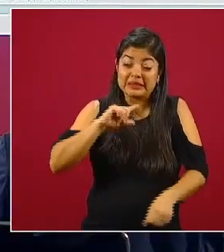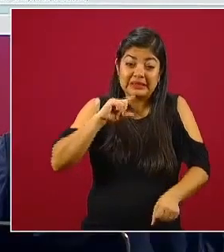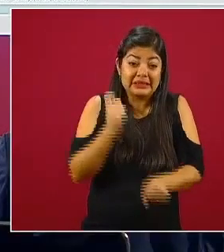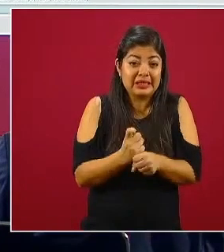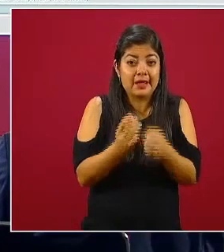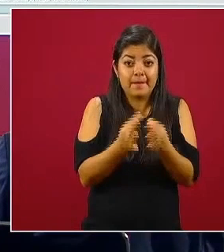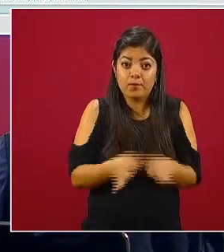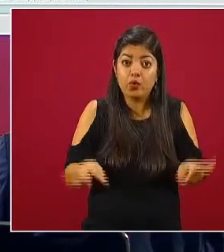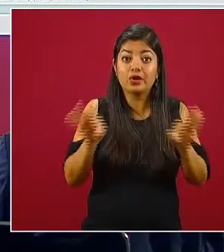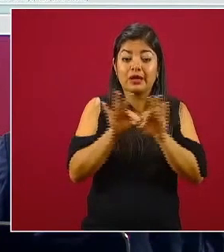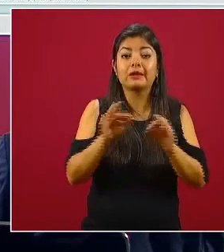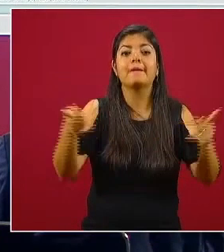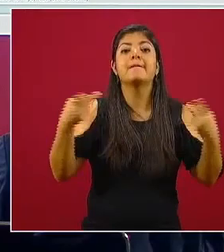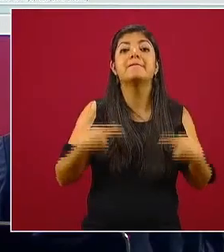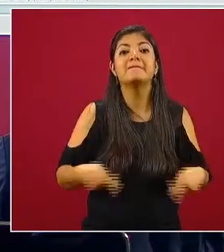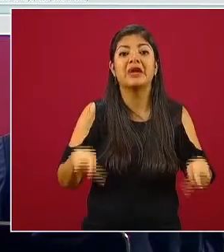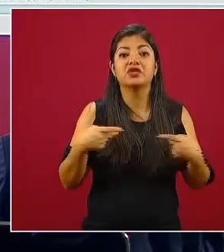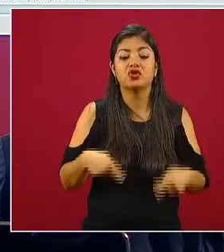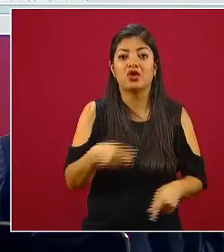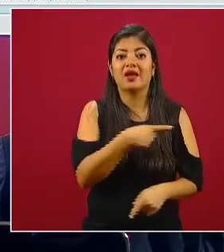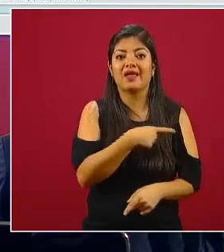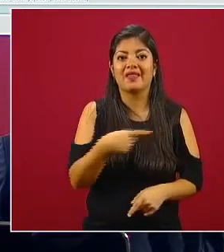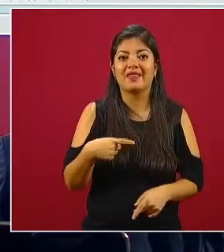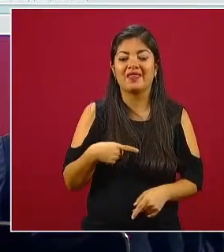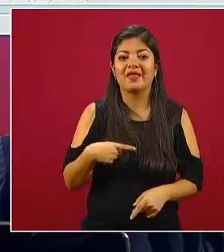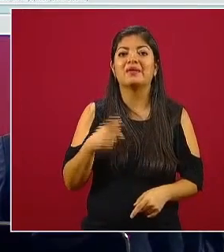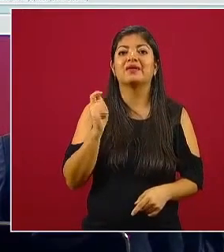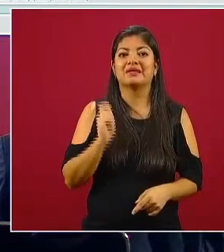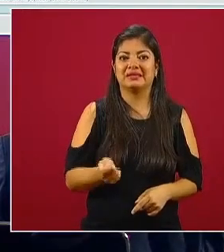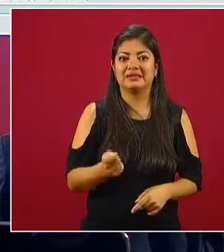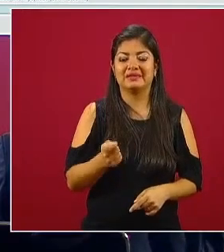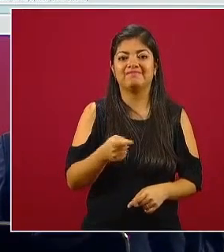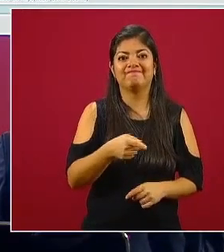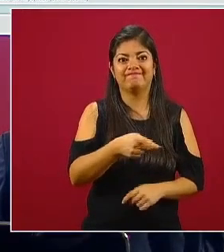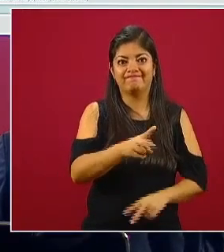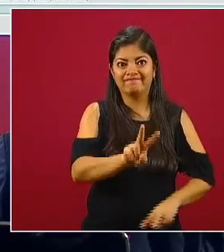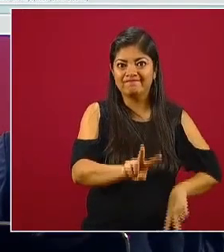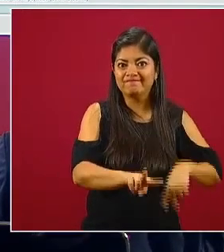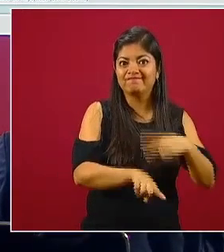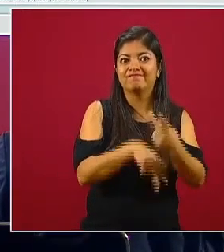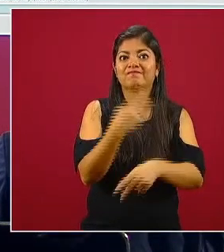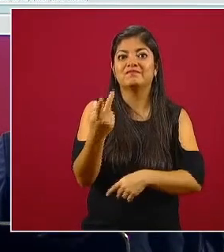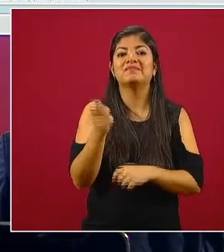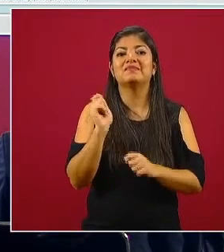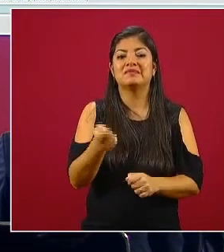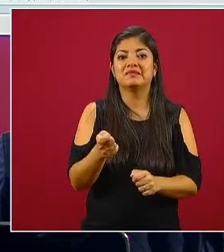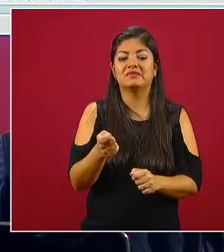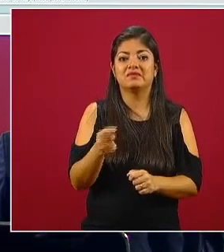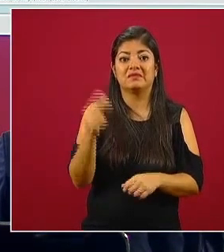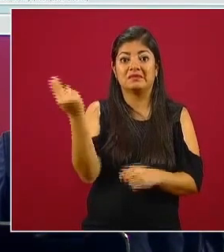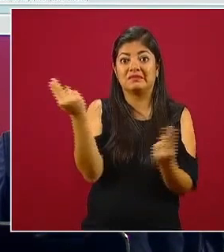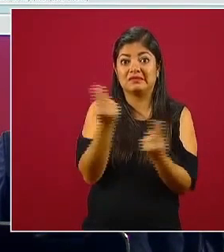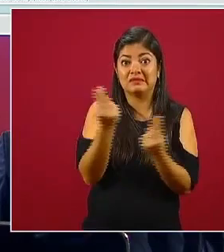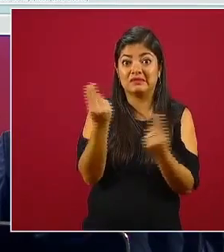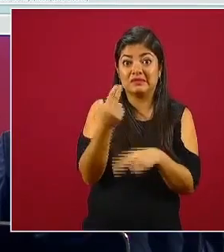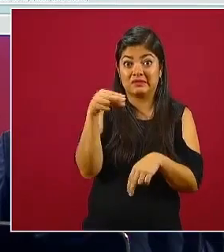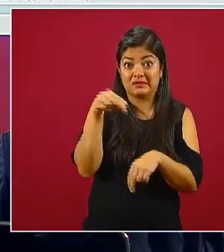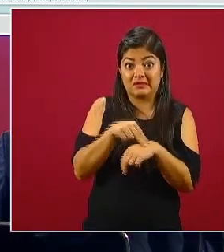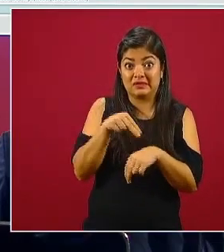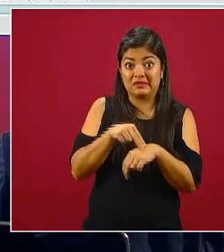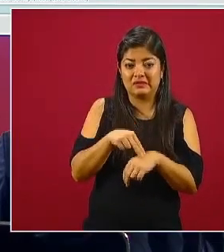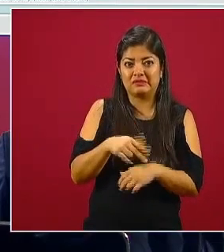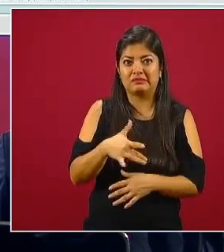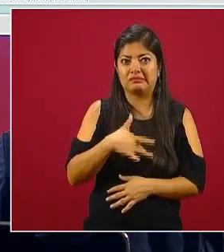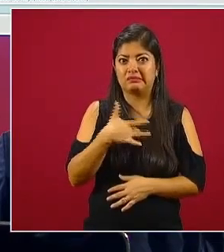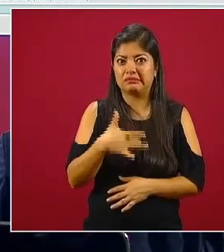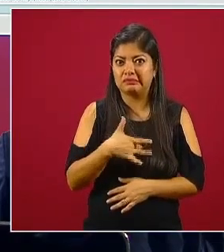que las personas tengan la posibilidad de acudir a atención médica si están